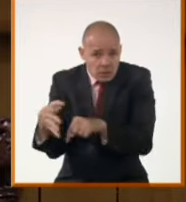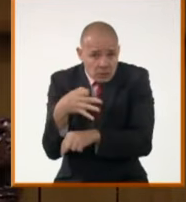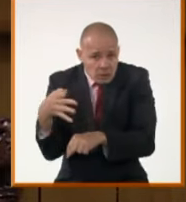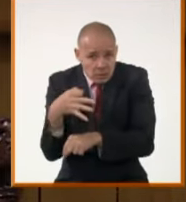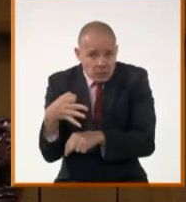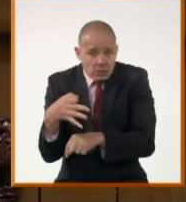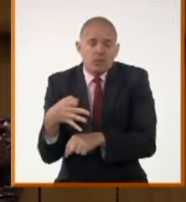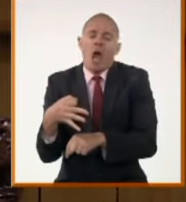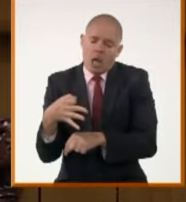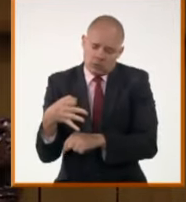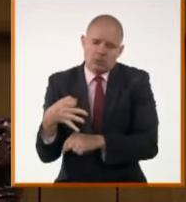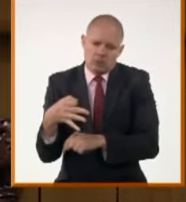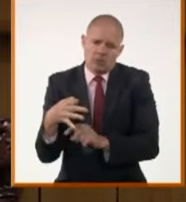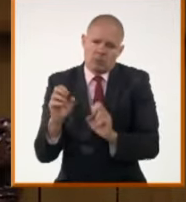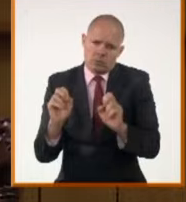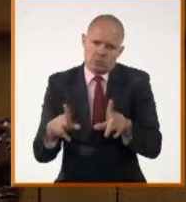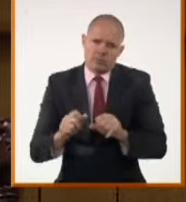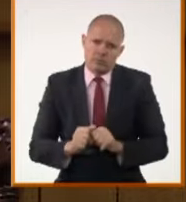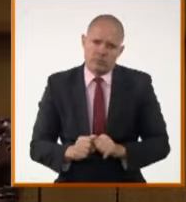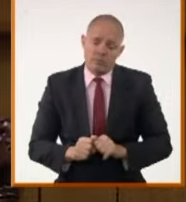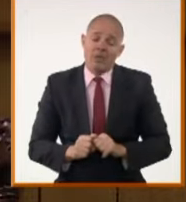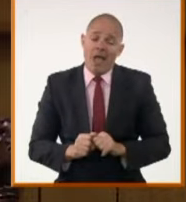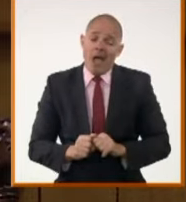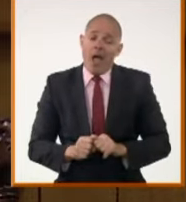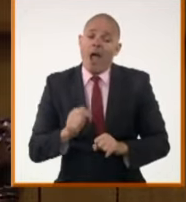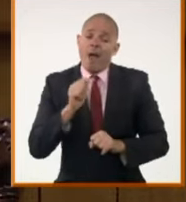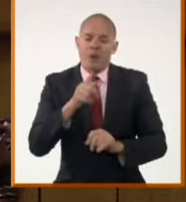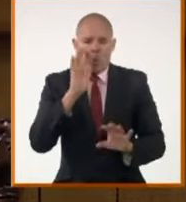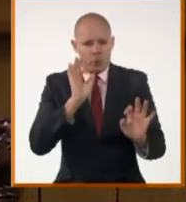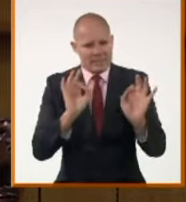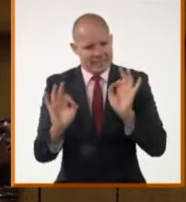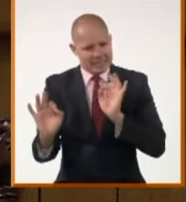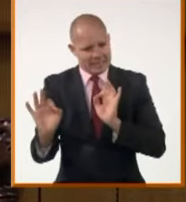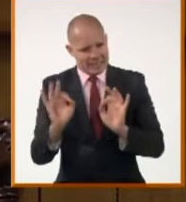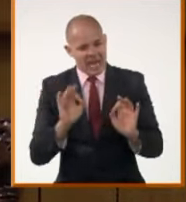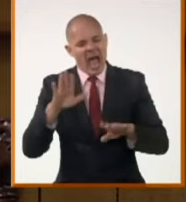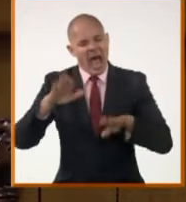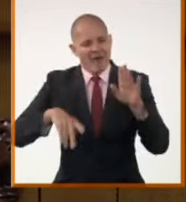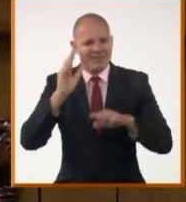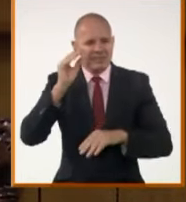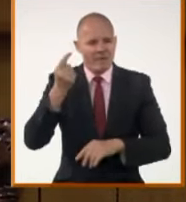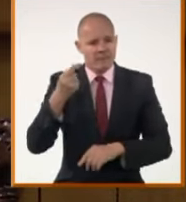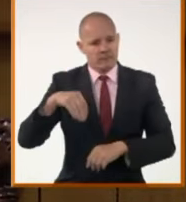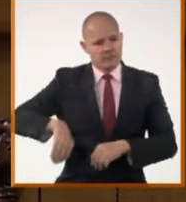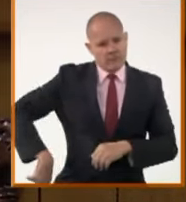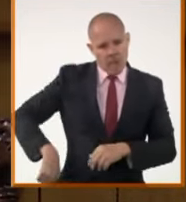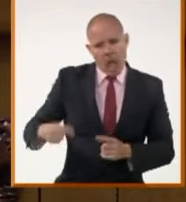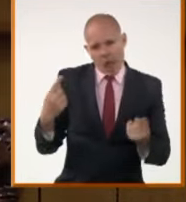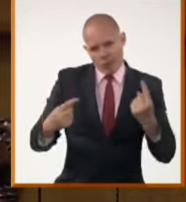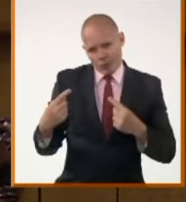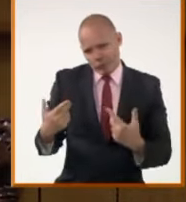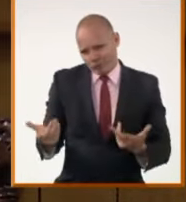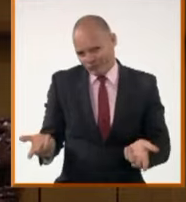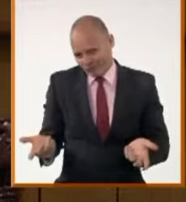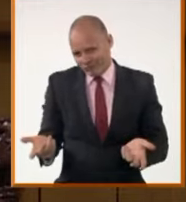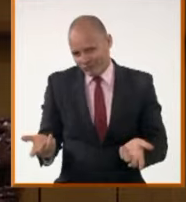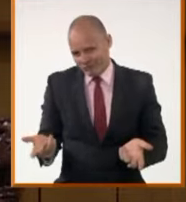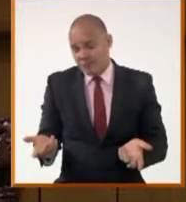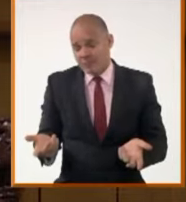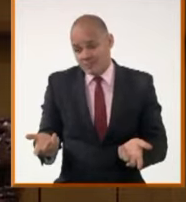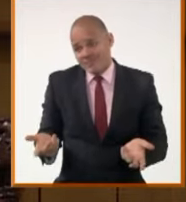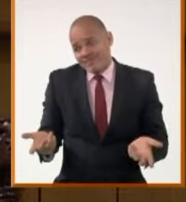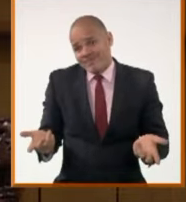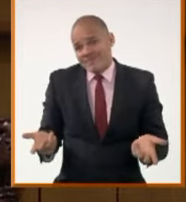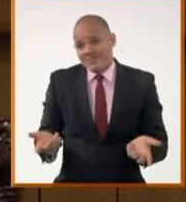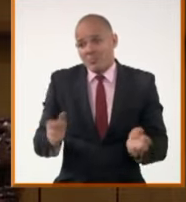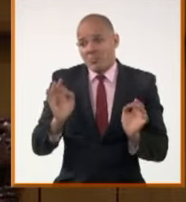posible corrupción, a posible favorecimiento. Pero ¿quién conoce mejor a una persona que las propias gente del municipio? Y